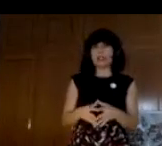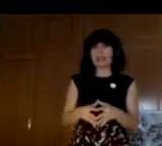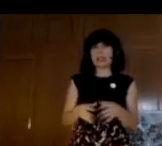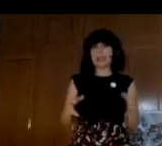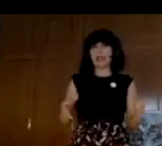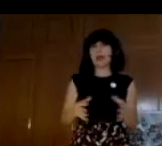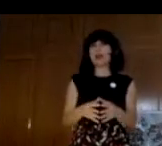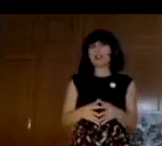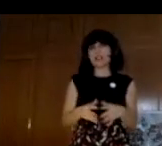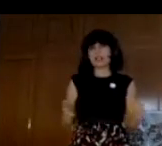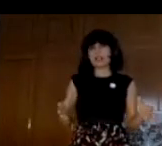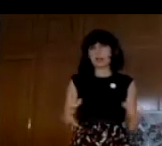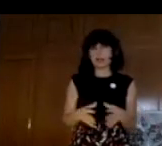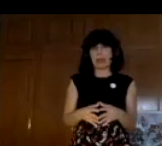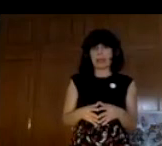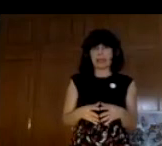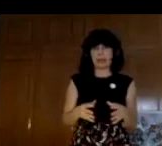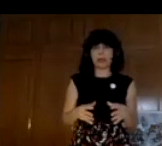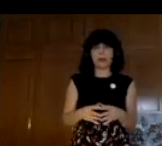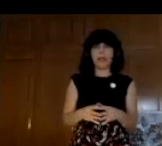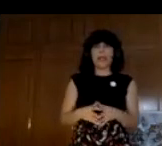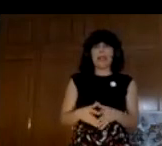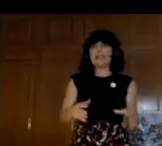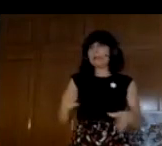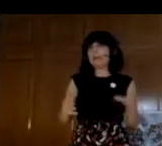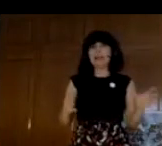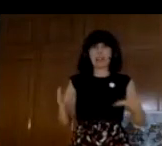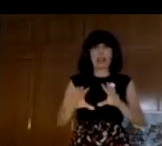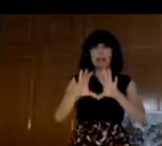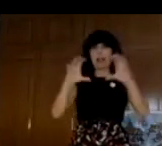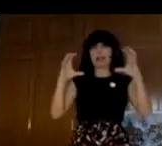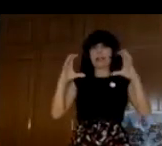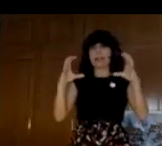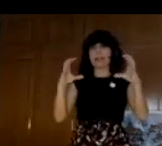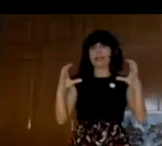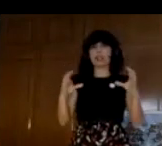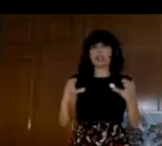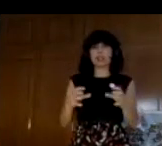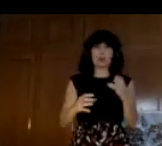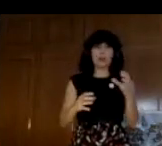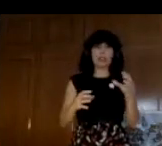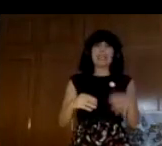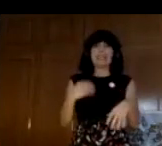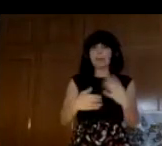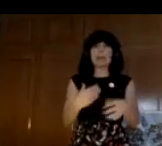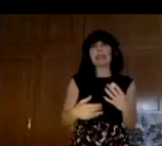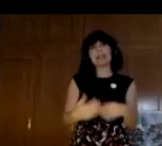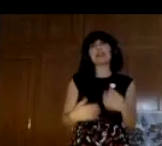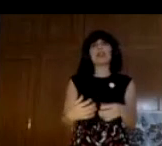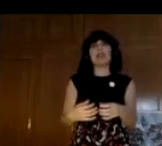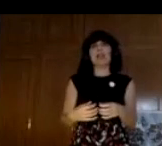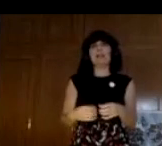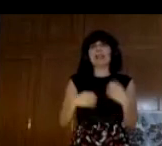o haters y luego los indecisos o ambivalentes, ¿de acuerdo? Siempre, o sea, si hacemos grandes grupos, siempre que